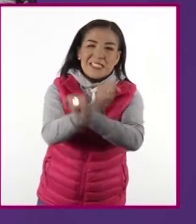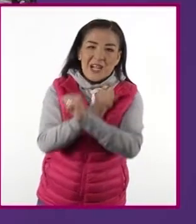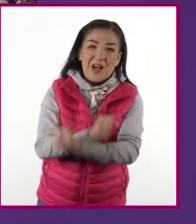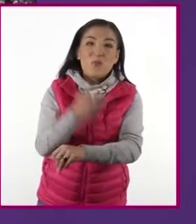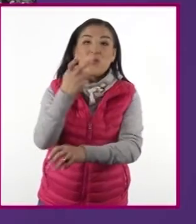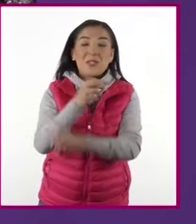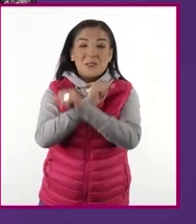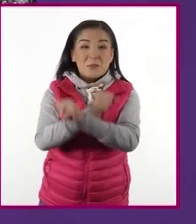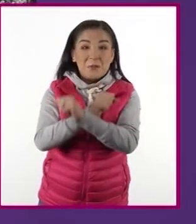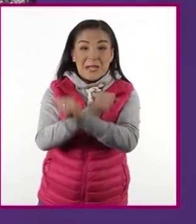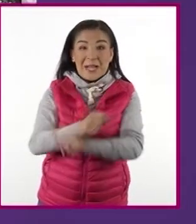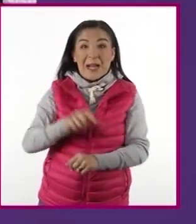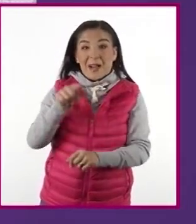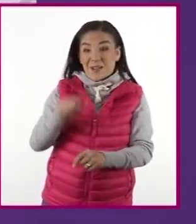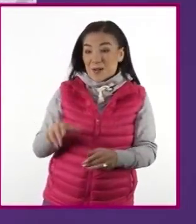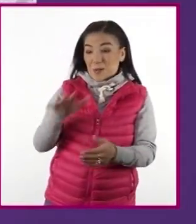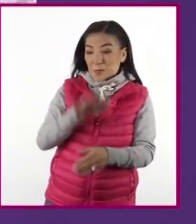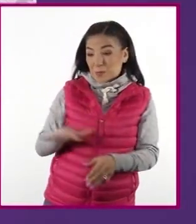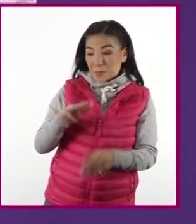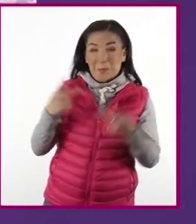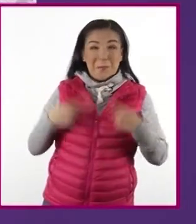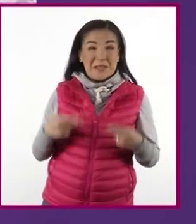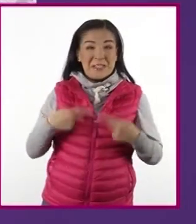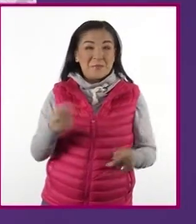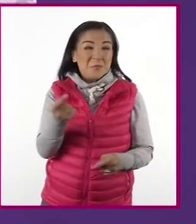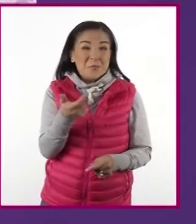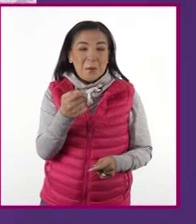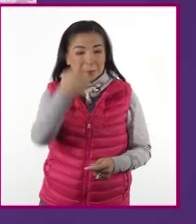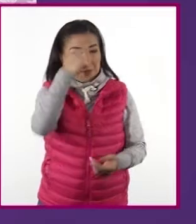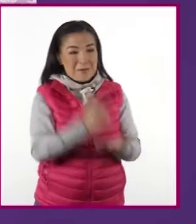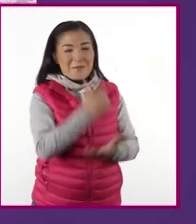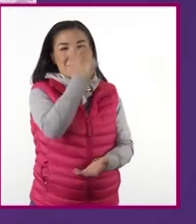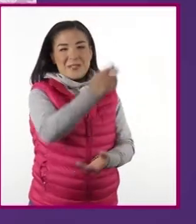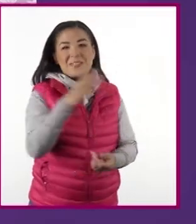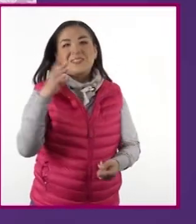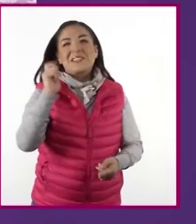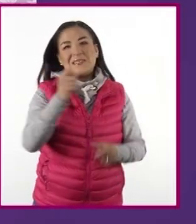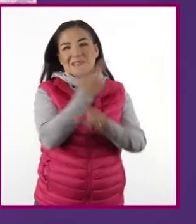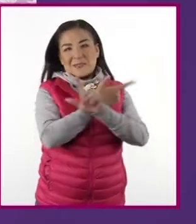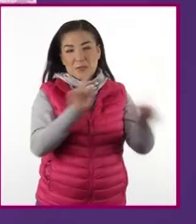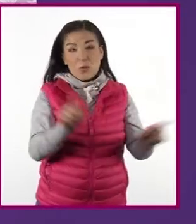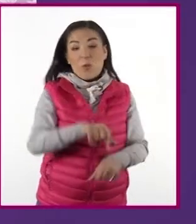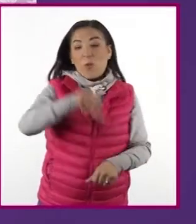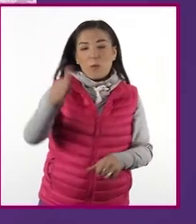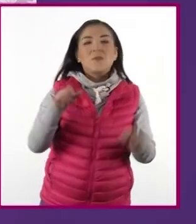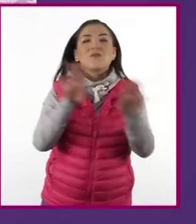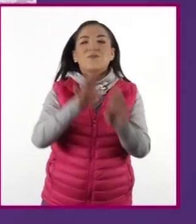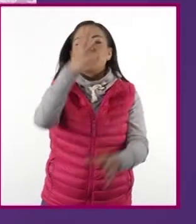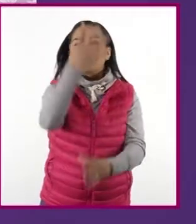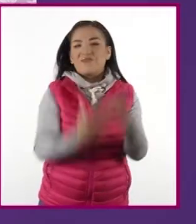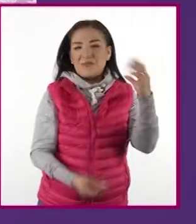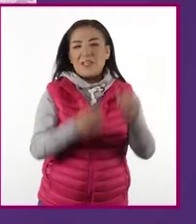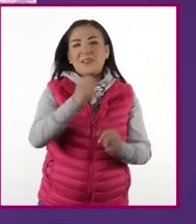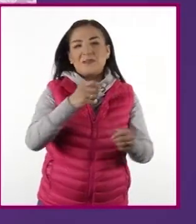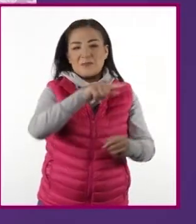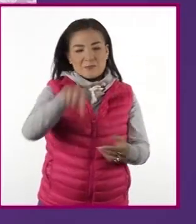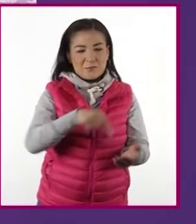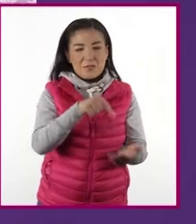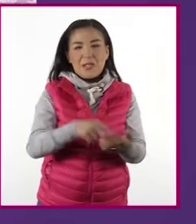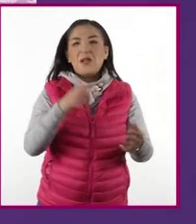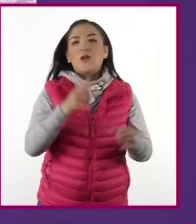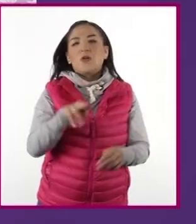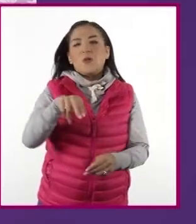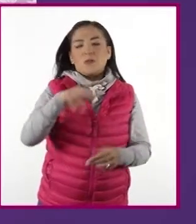comprar su libertad y otra terminó como indigente o escapó a regiones inaccesibles del territorio novohispano para